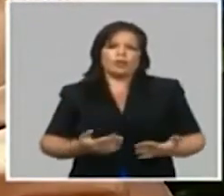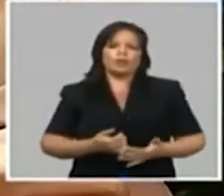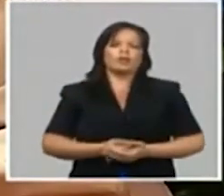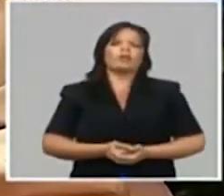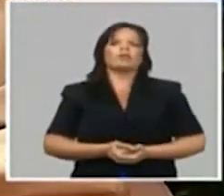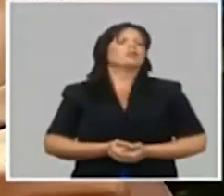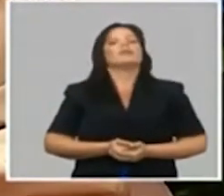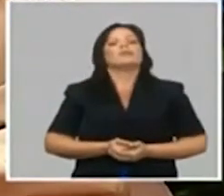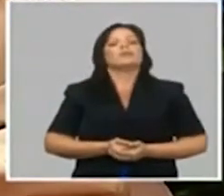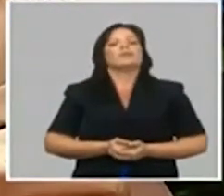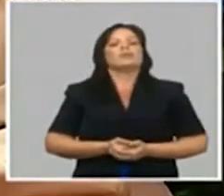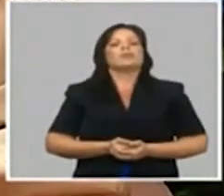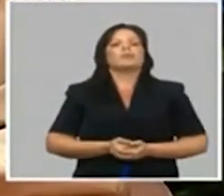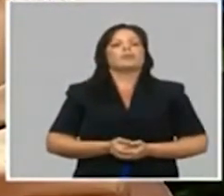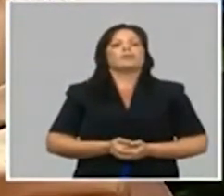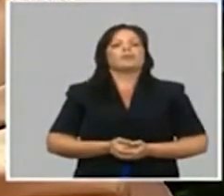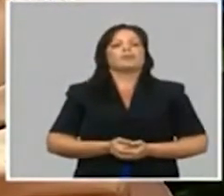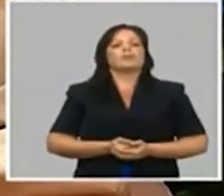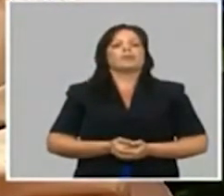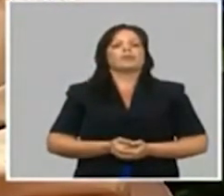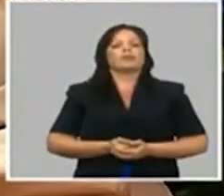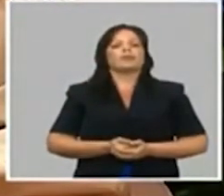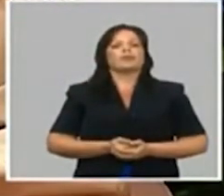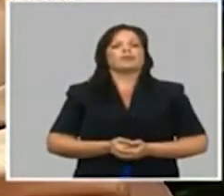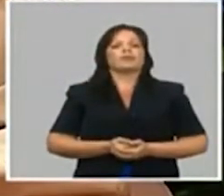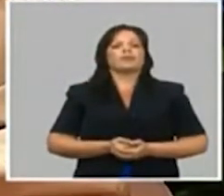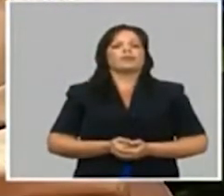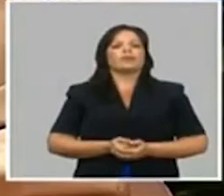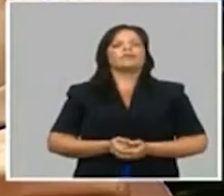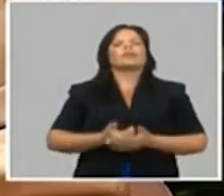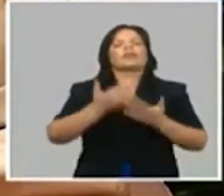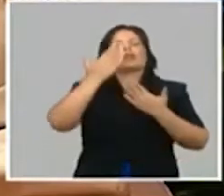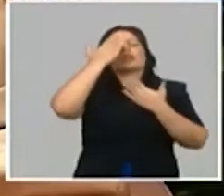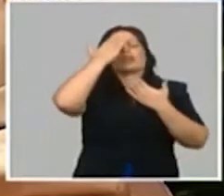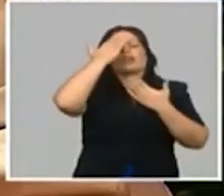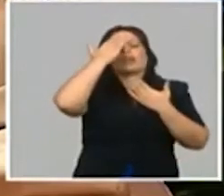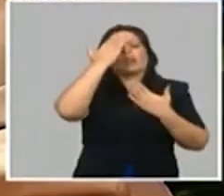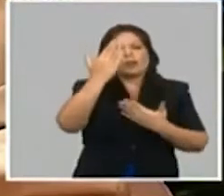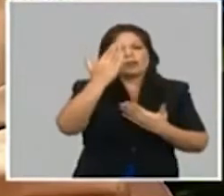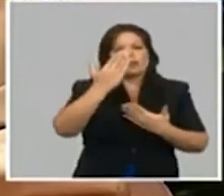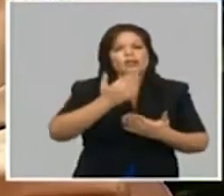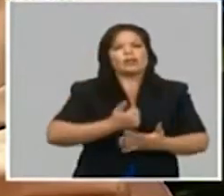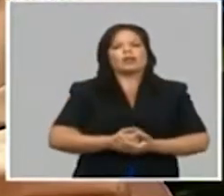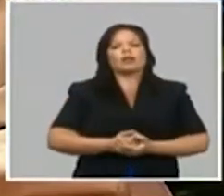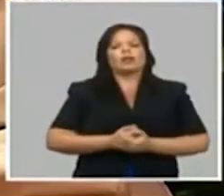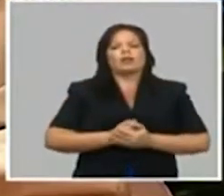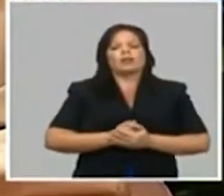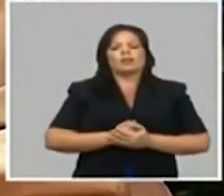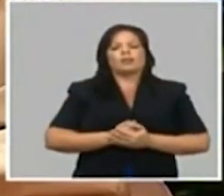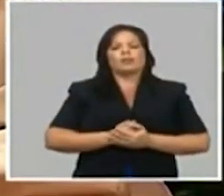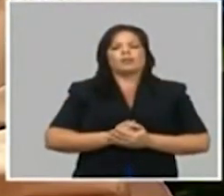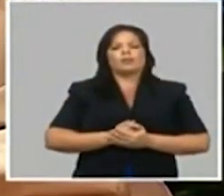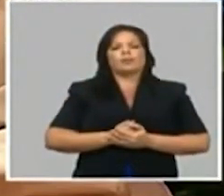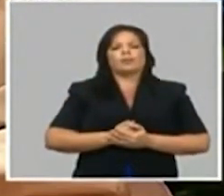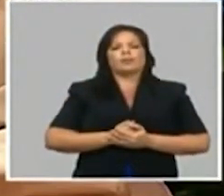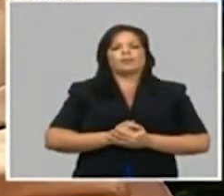expresarle que las gracias y felicitar